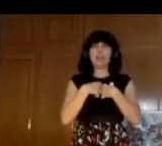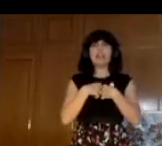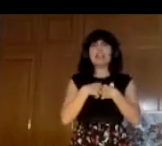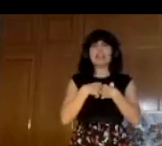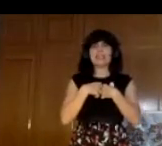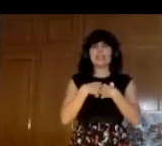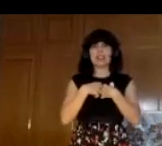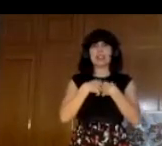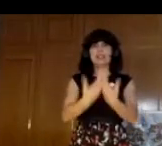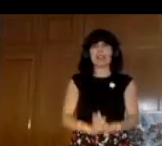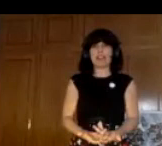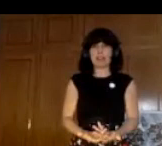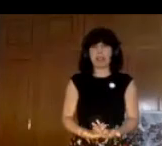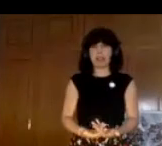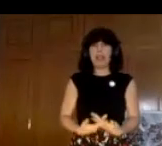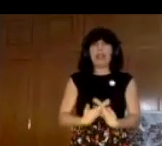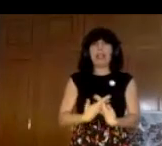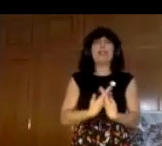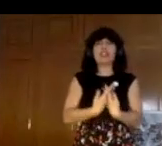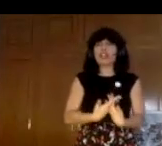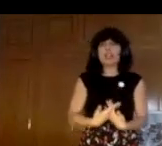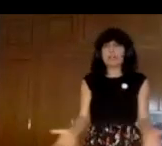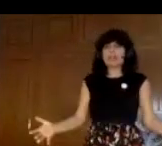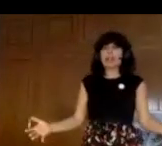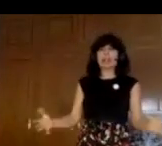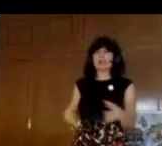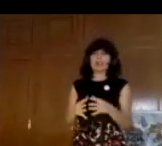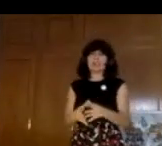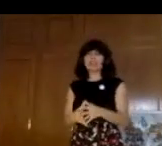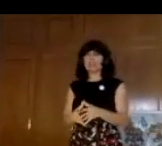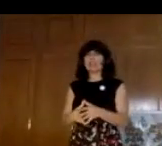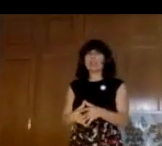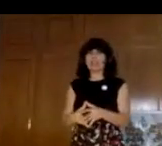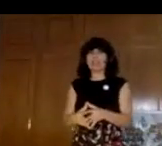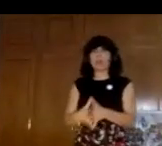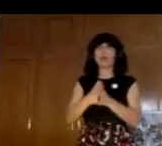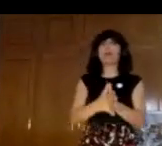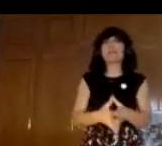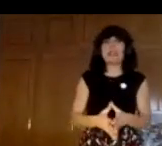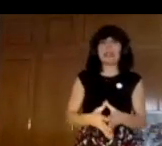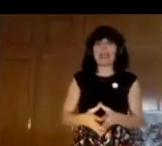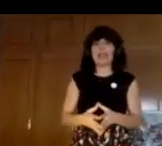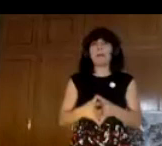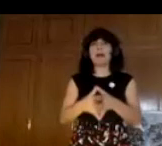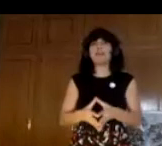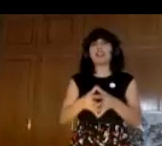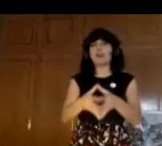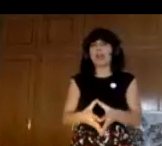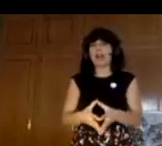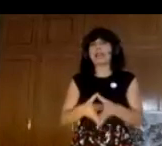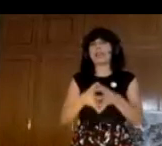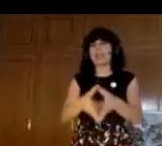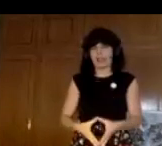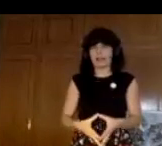no desde la sensación de diferencia. Históricamente, la comunicación social se ha hecho muy basada en vamos a